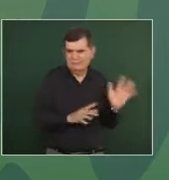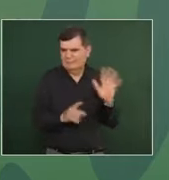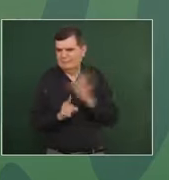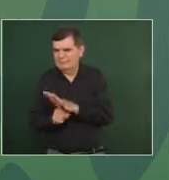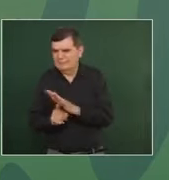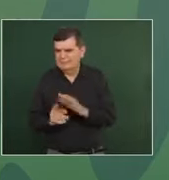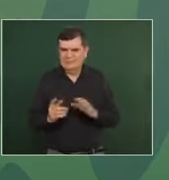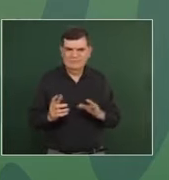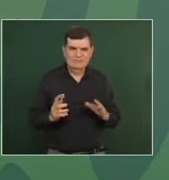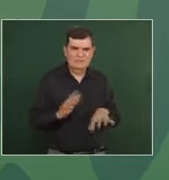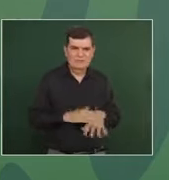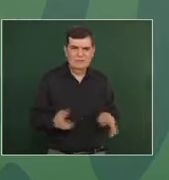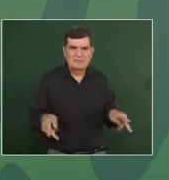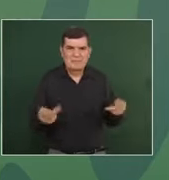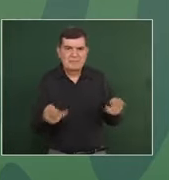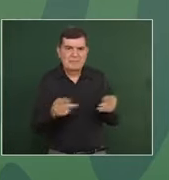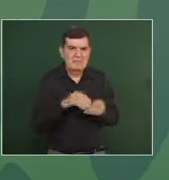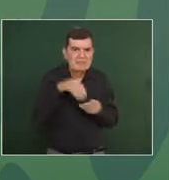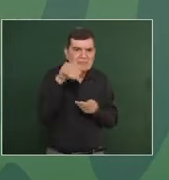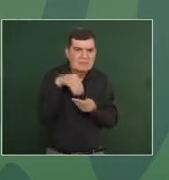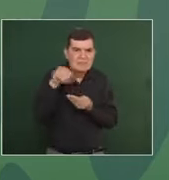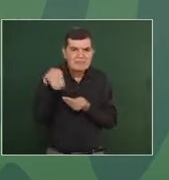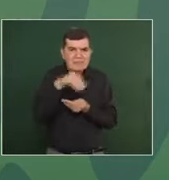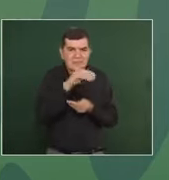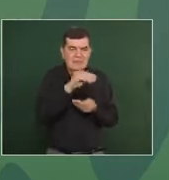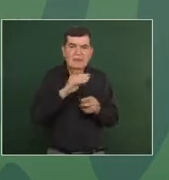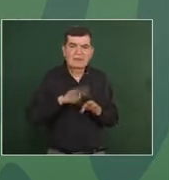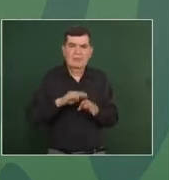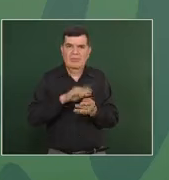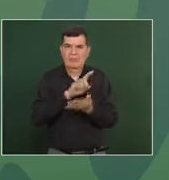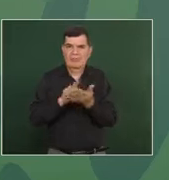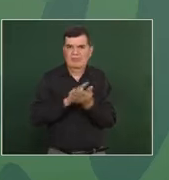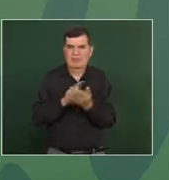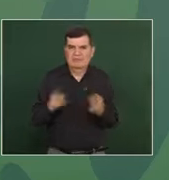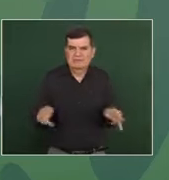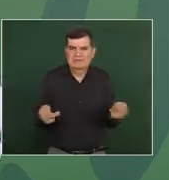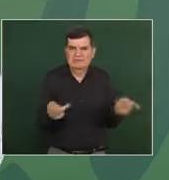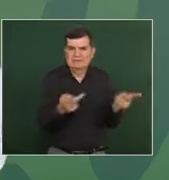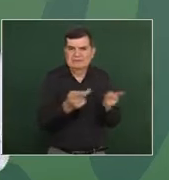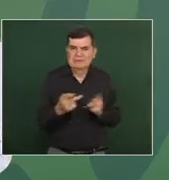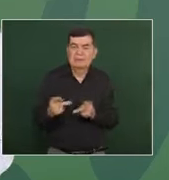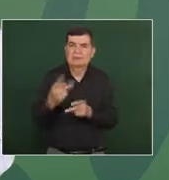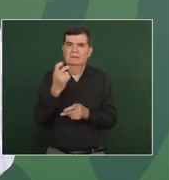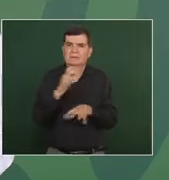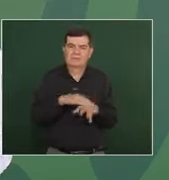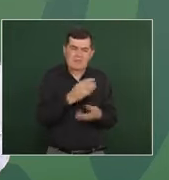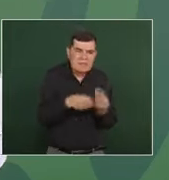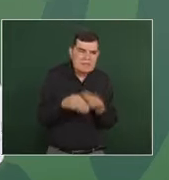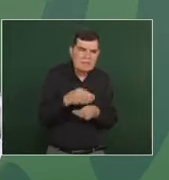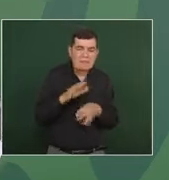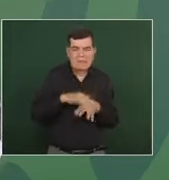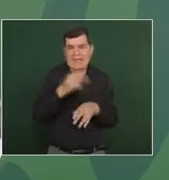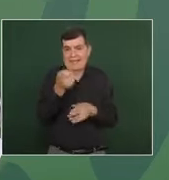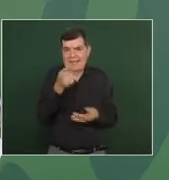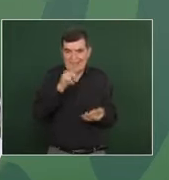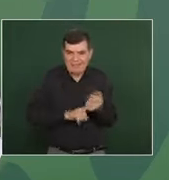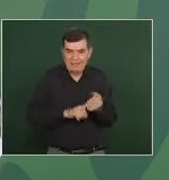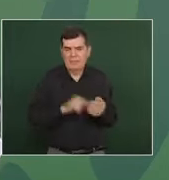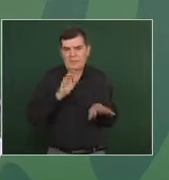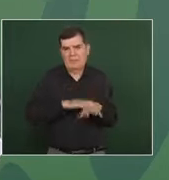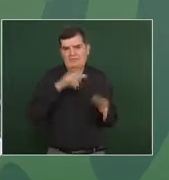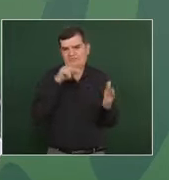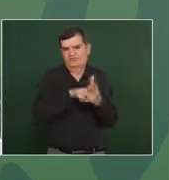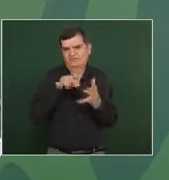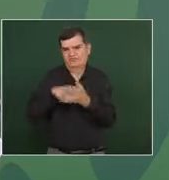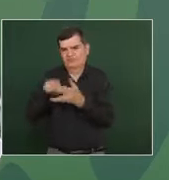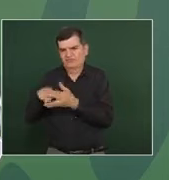por la venta de la droga y ahí es donde tenemos más homicidios.